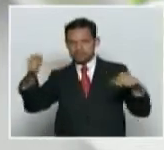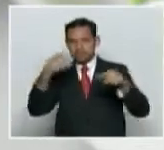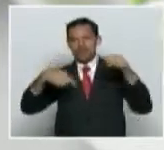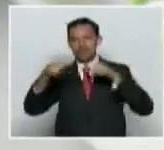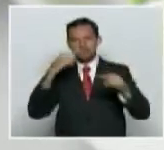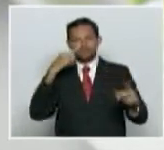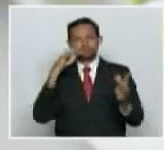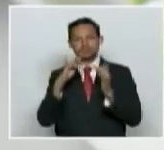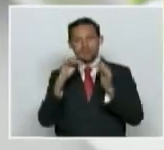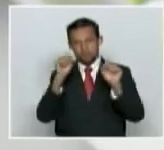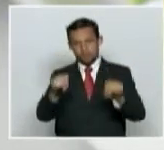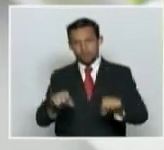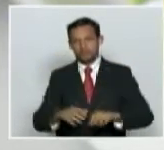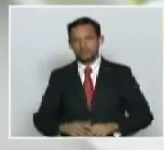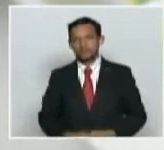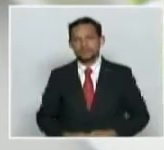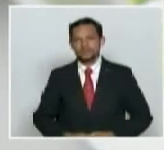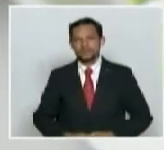escucha.